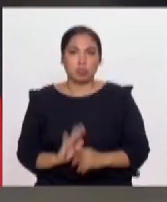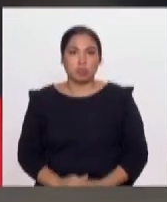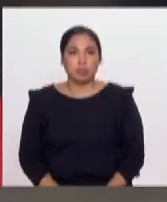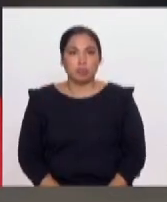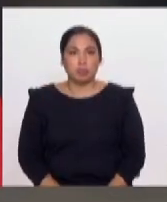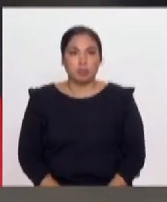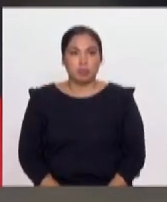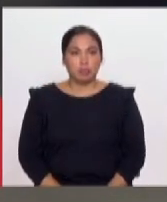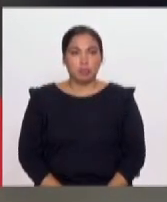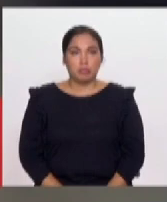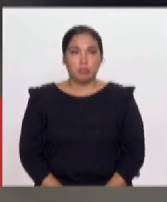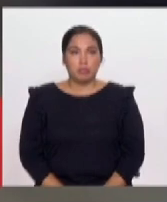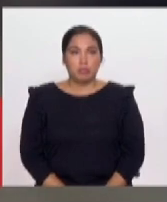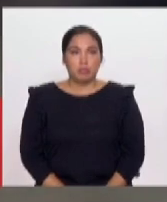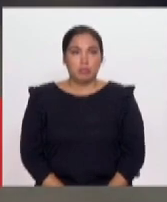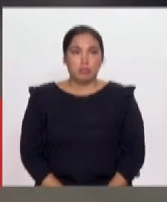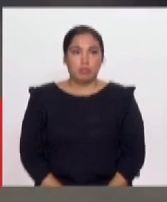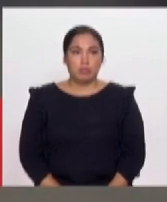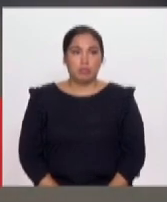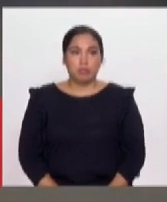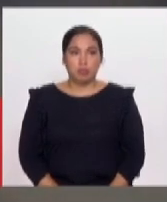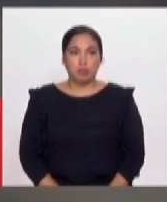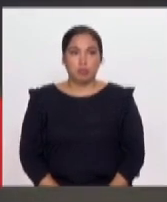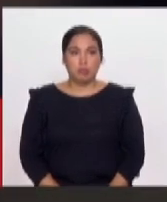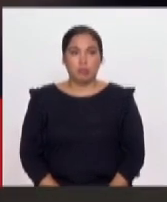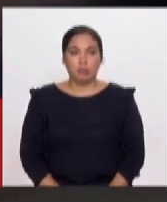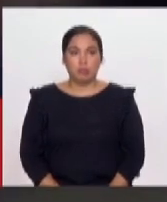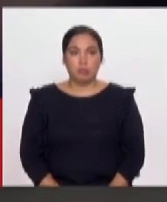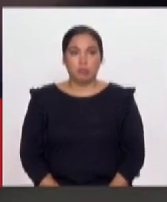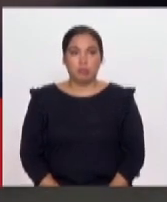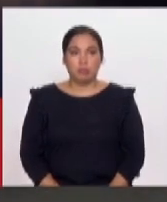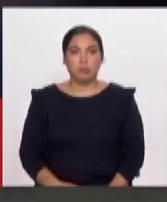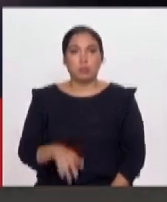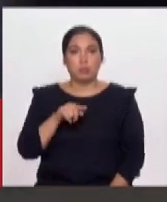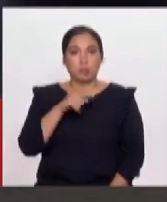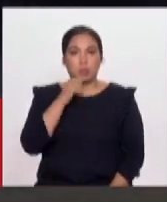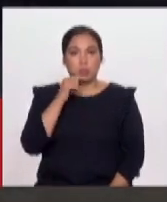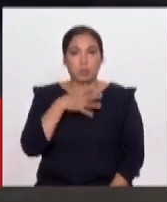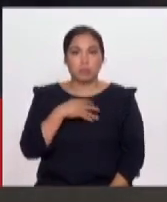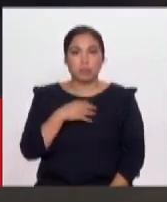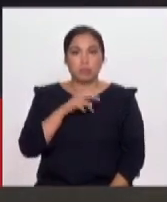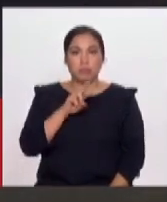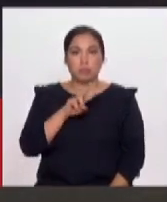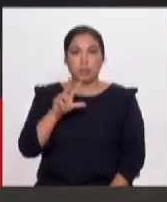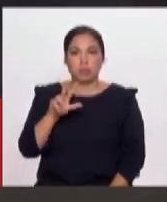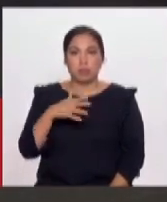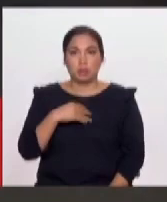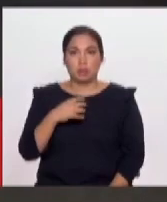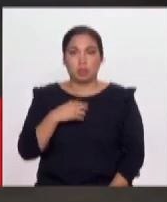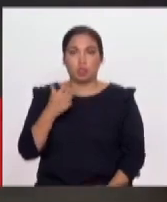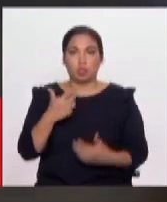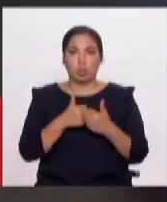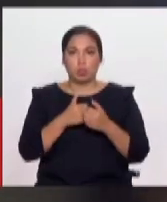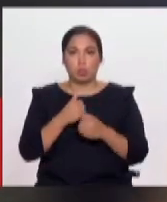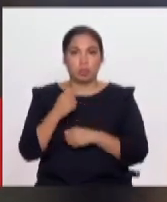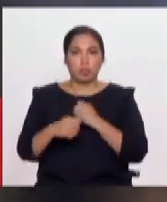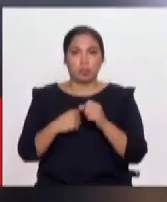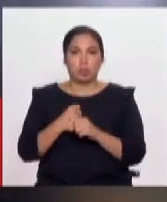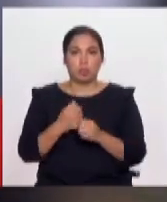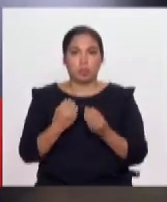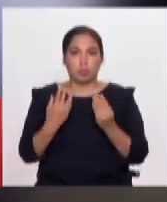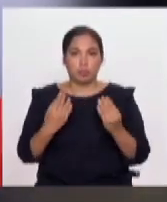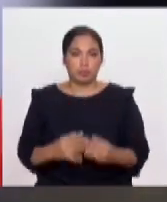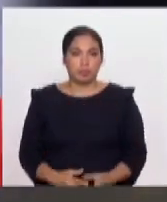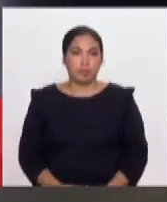propinarle varios golpes a esta mujer de 23 años de edad, quien es su pareja por varios años.